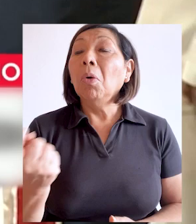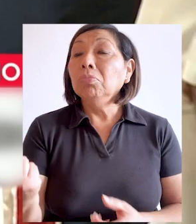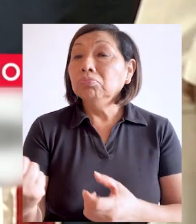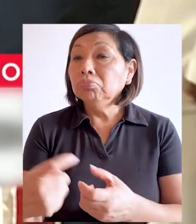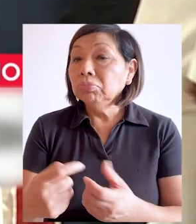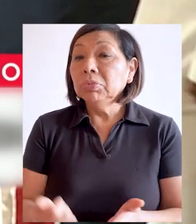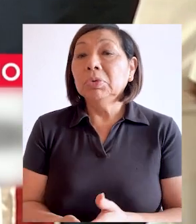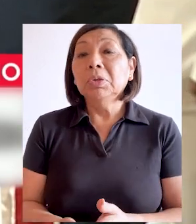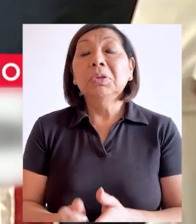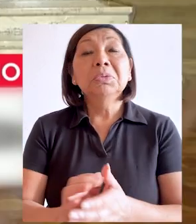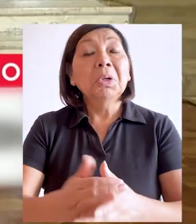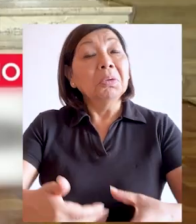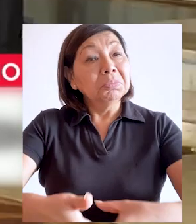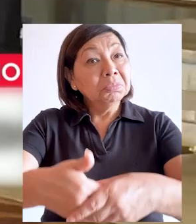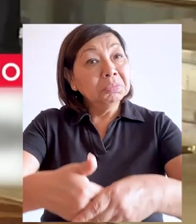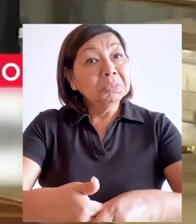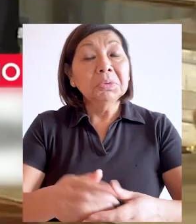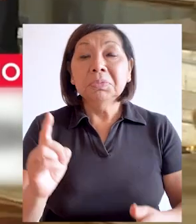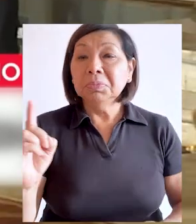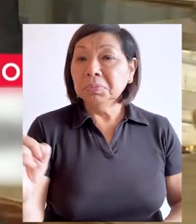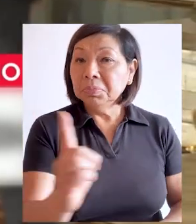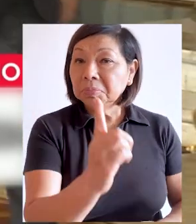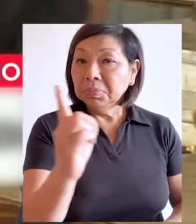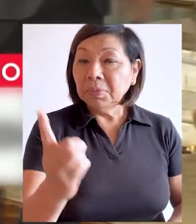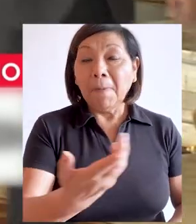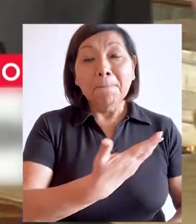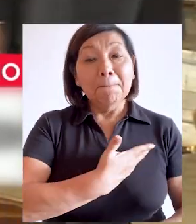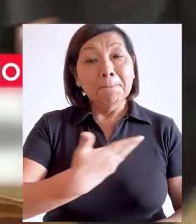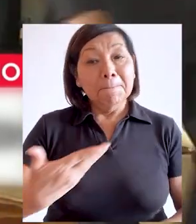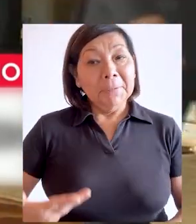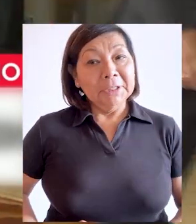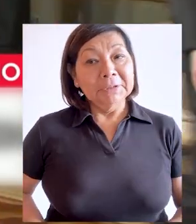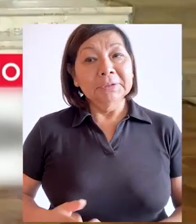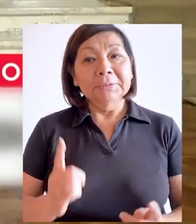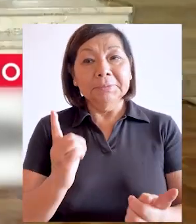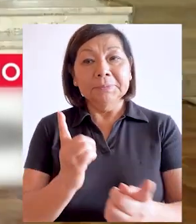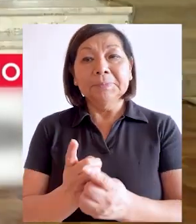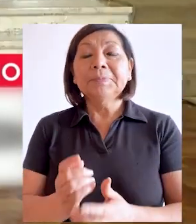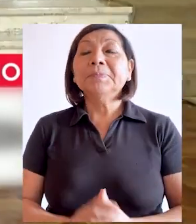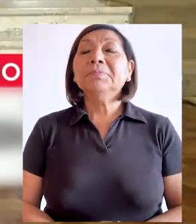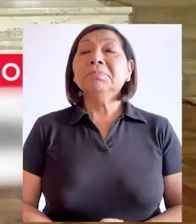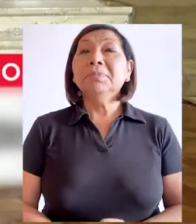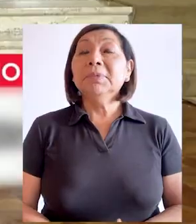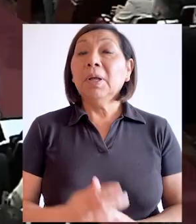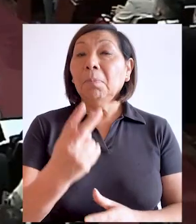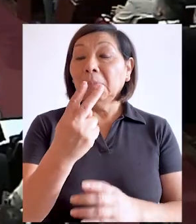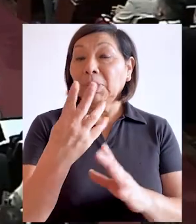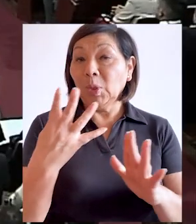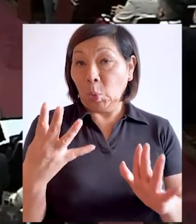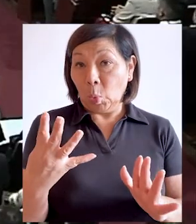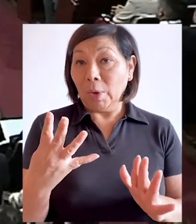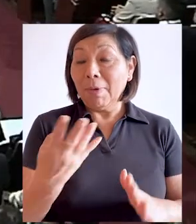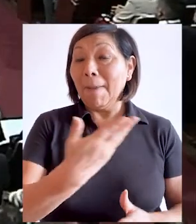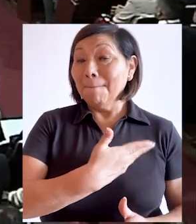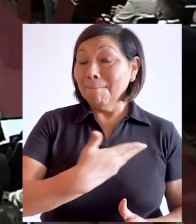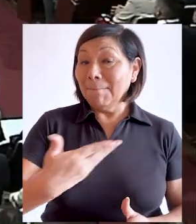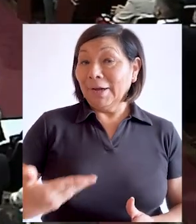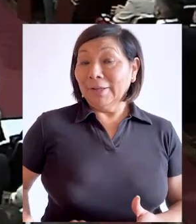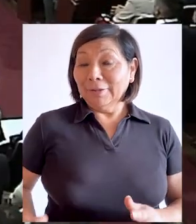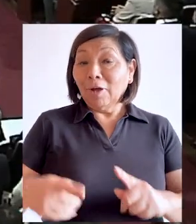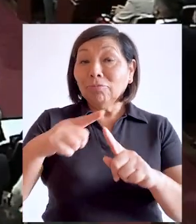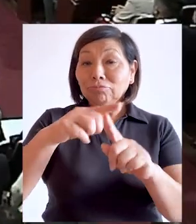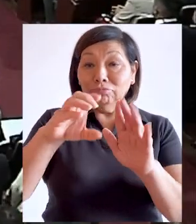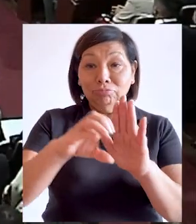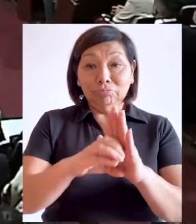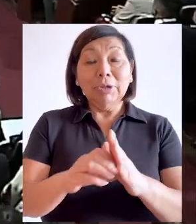Helder Domínguez participaron del saludo protocolar de las altas autoridades de la nación a la presidenta Dina Boluarte. El 29 de julio, el